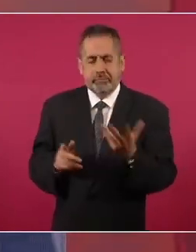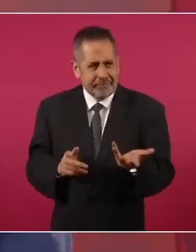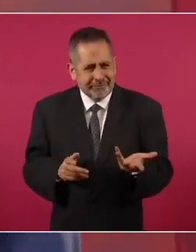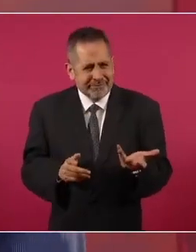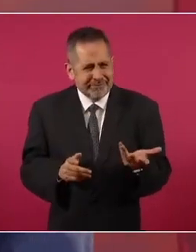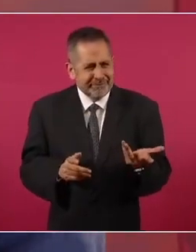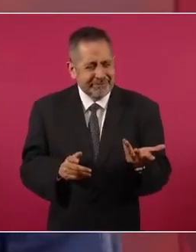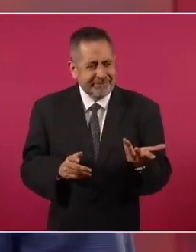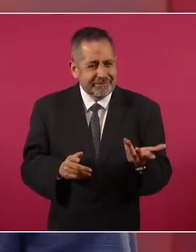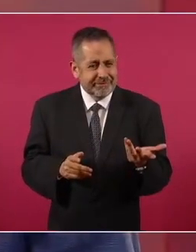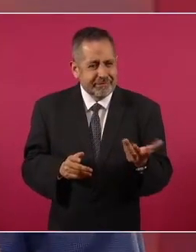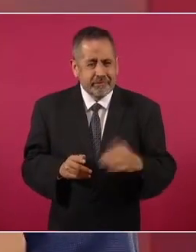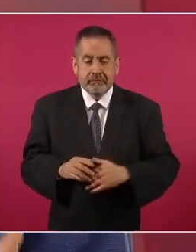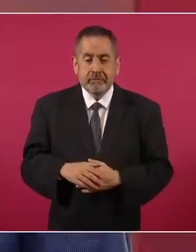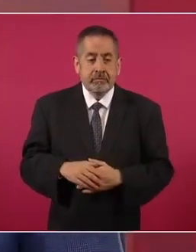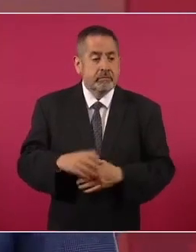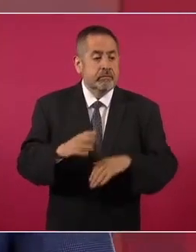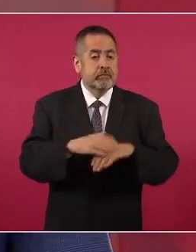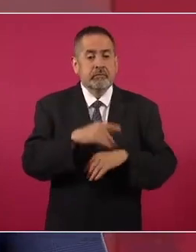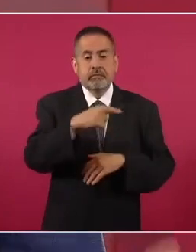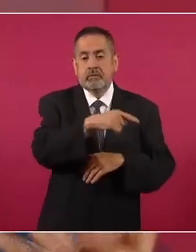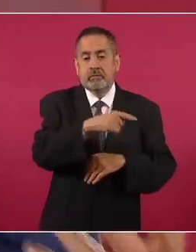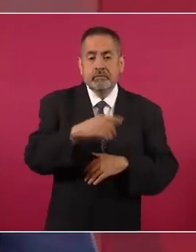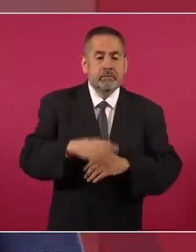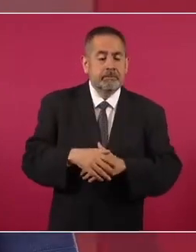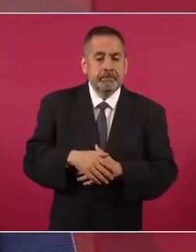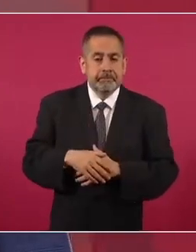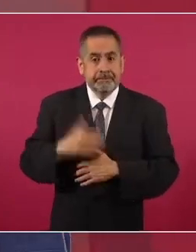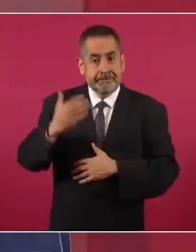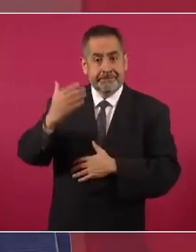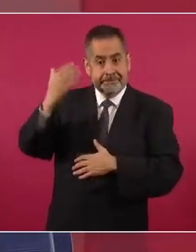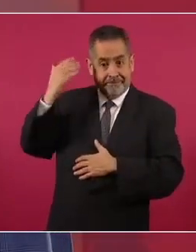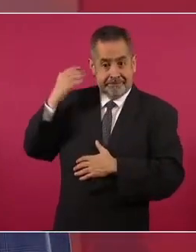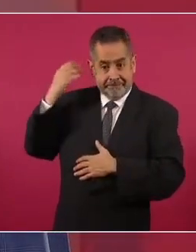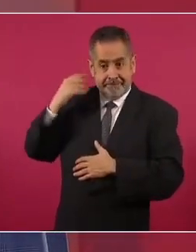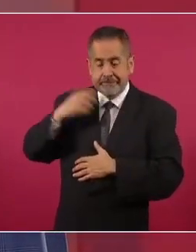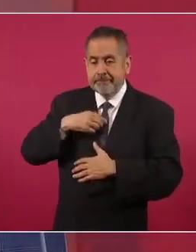porque no estaba en debate todavía